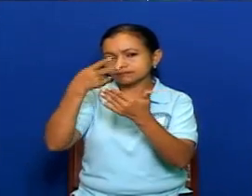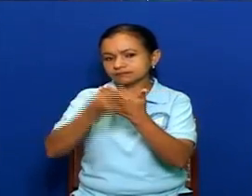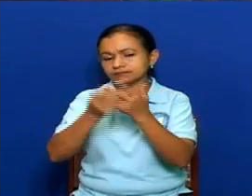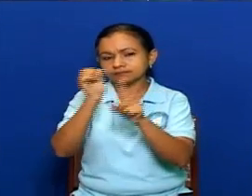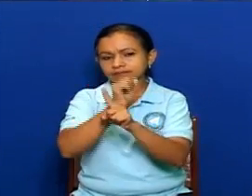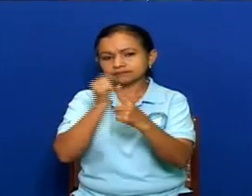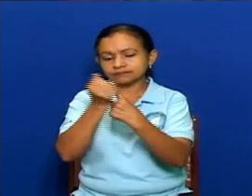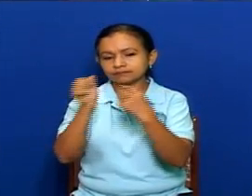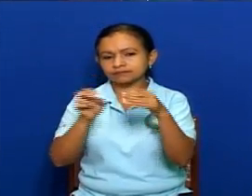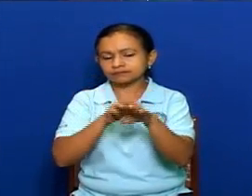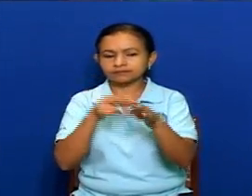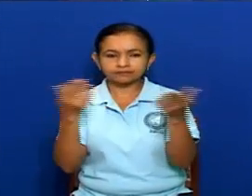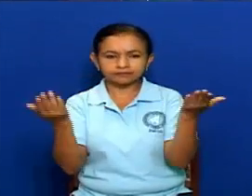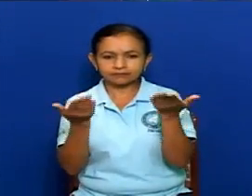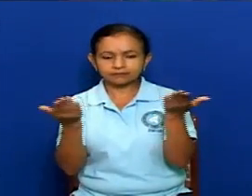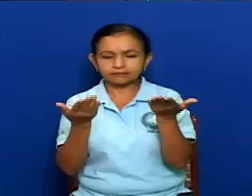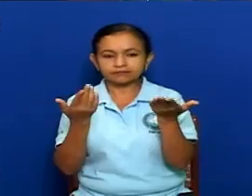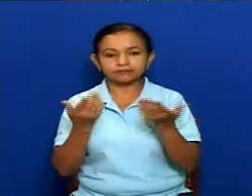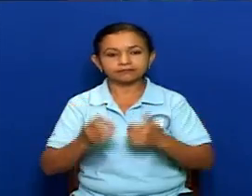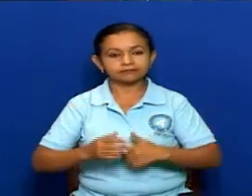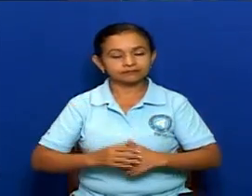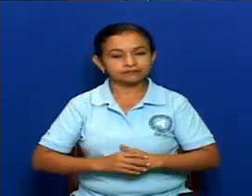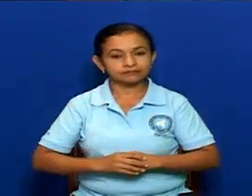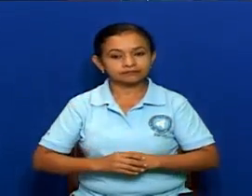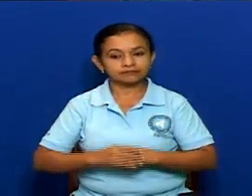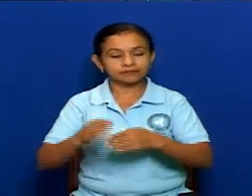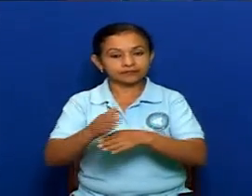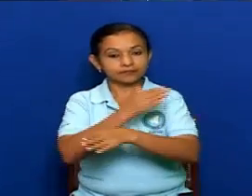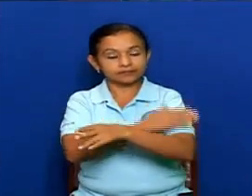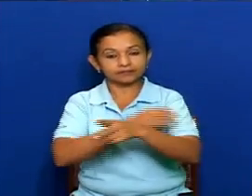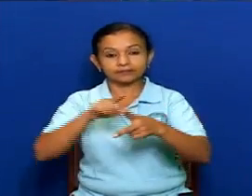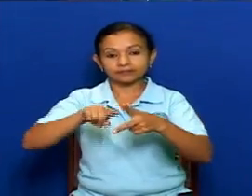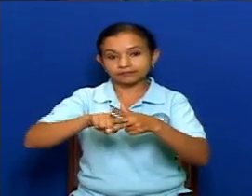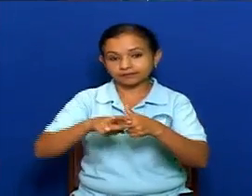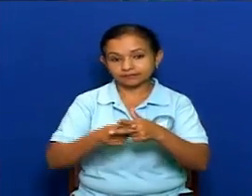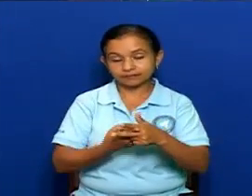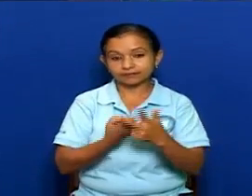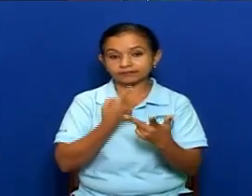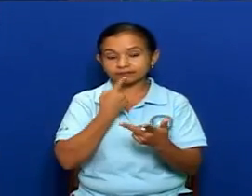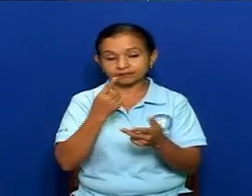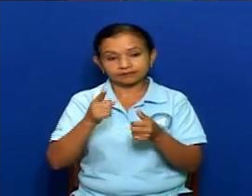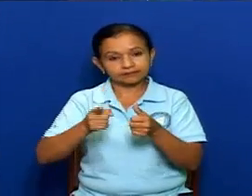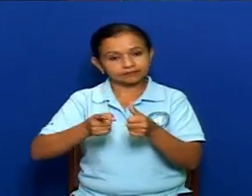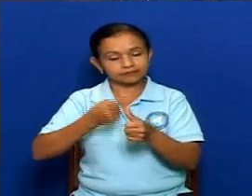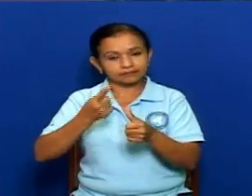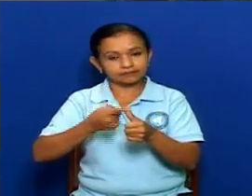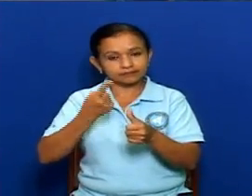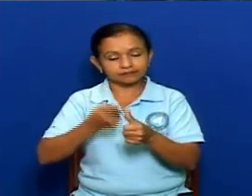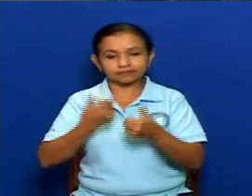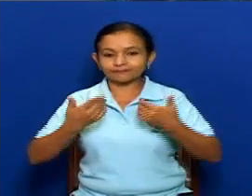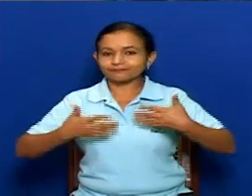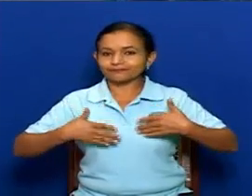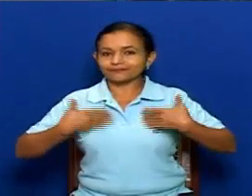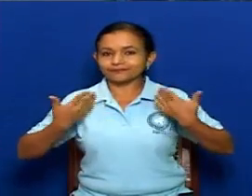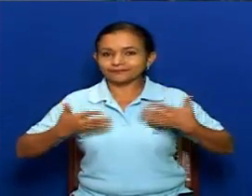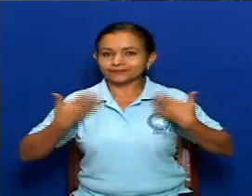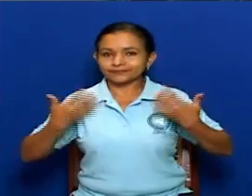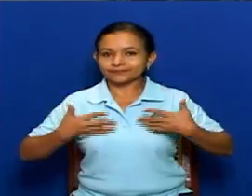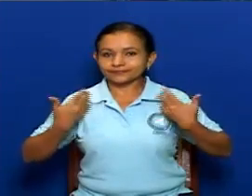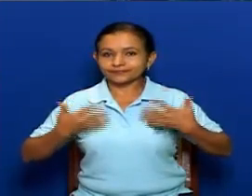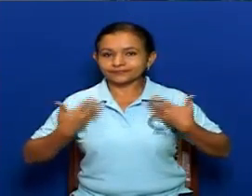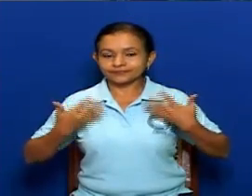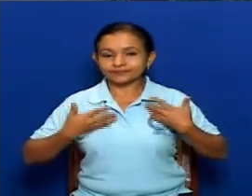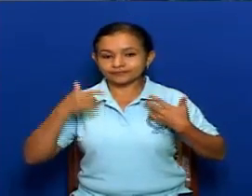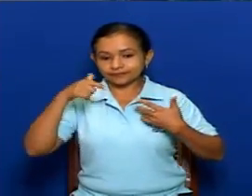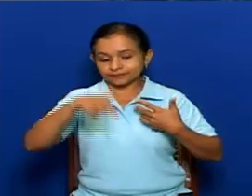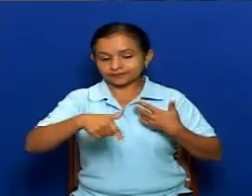Asamblea Nacional? Nosotros, como decíamos al inicio, estamos primero contentos por dar este